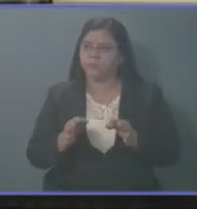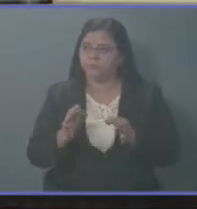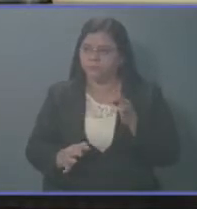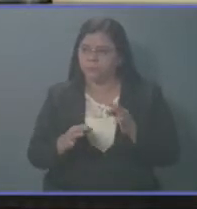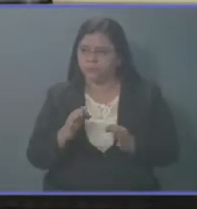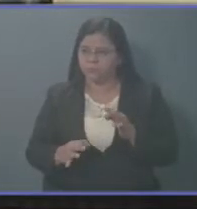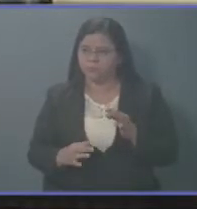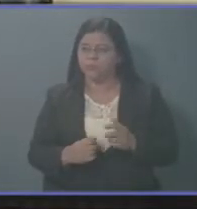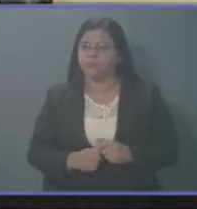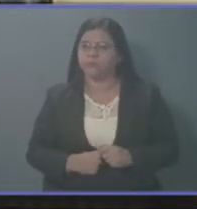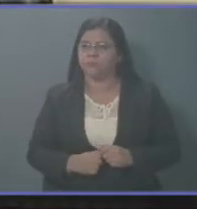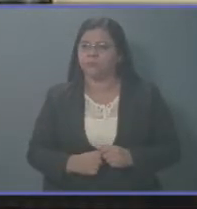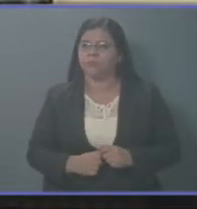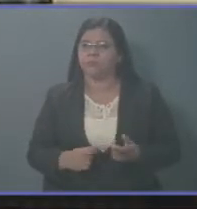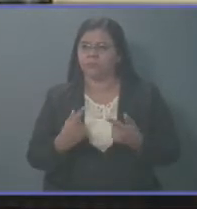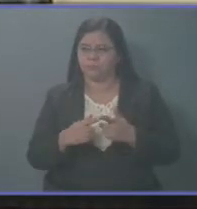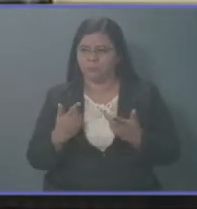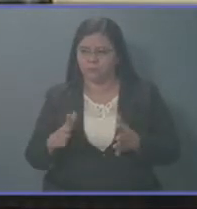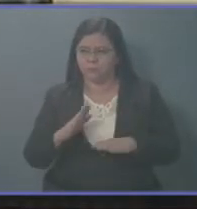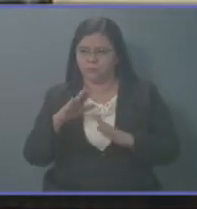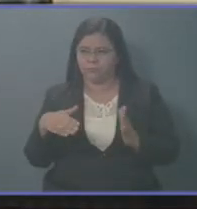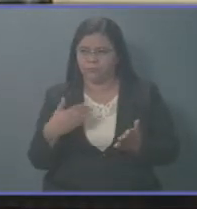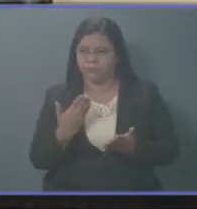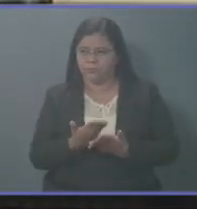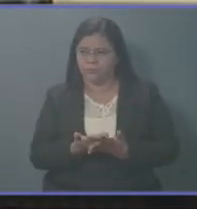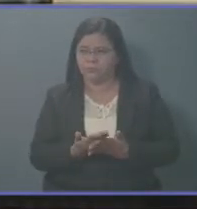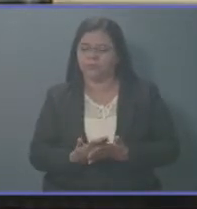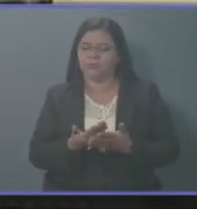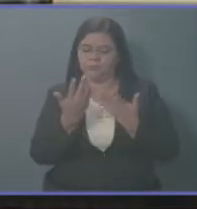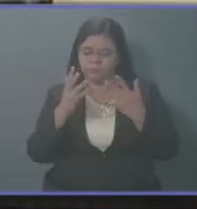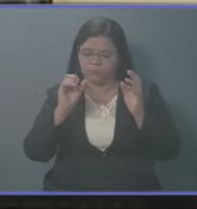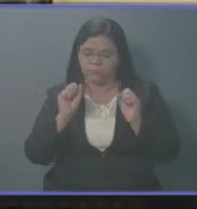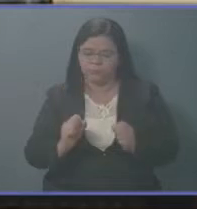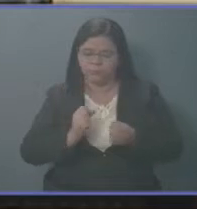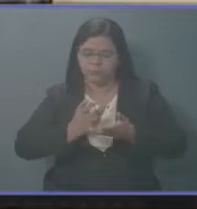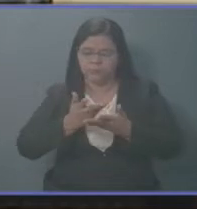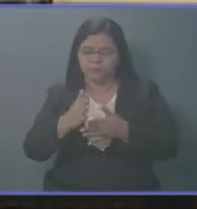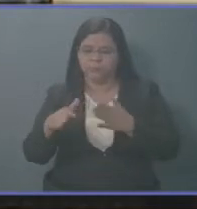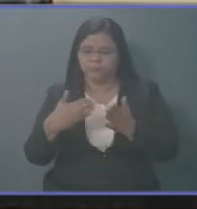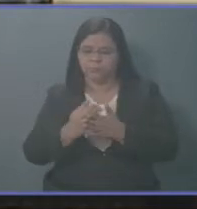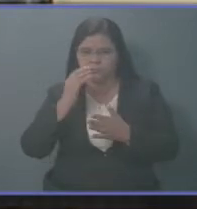la certeza del derecho, en el sentido de que los destinatarios de este puedan organizar su conducta